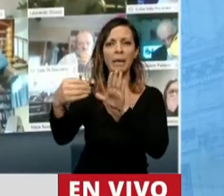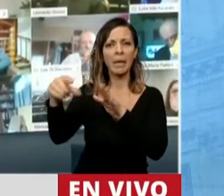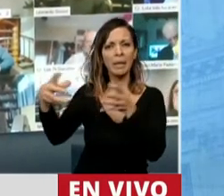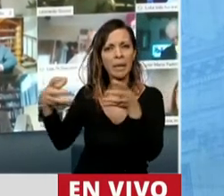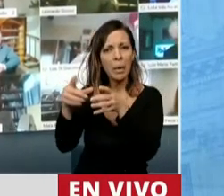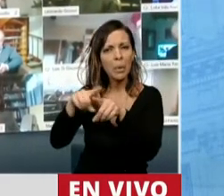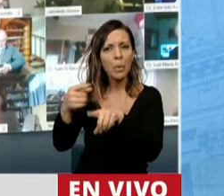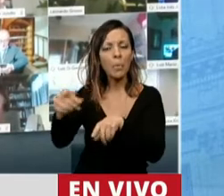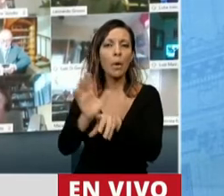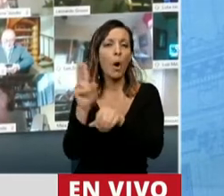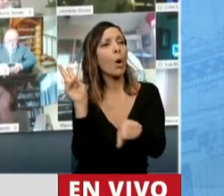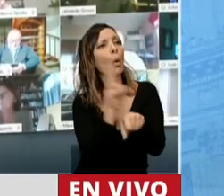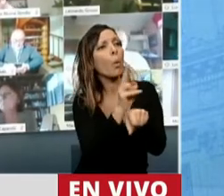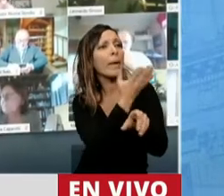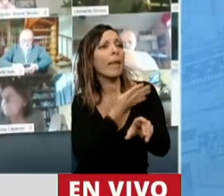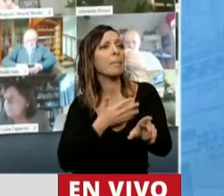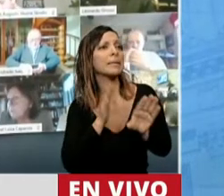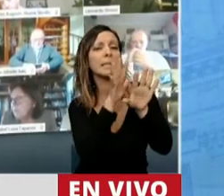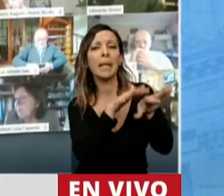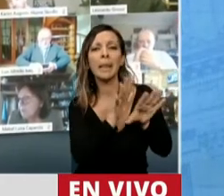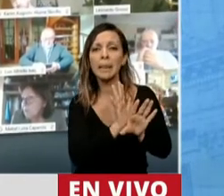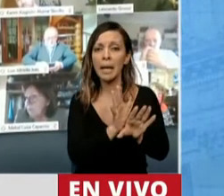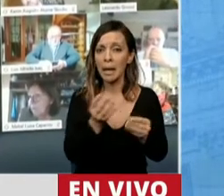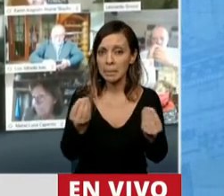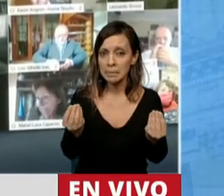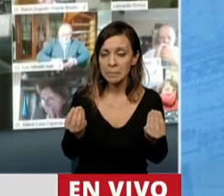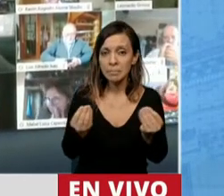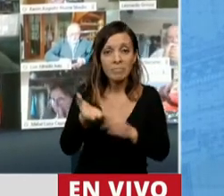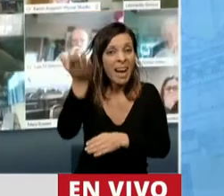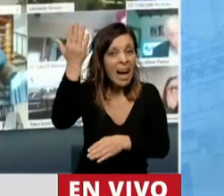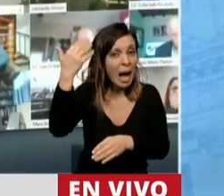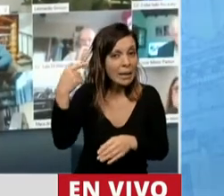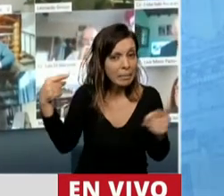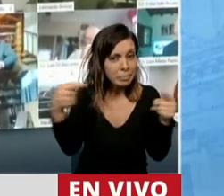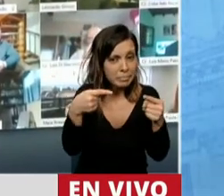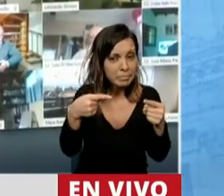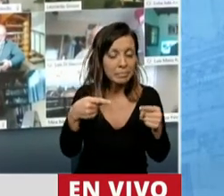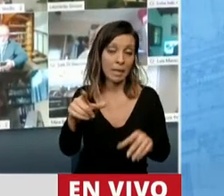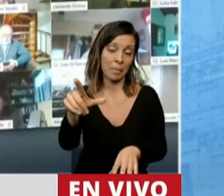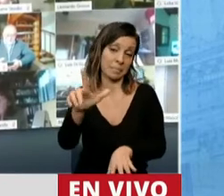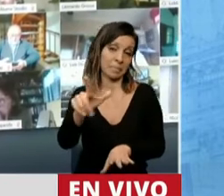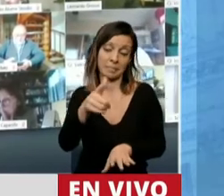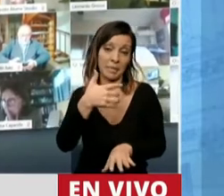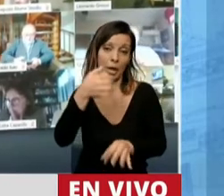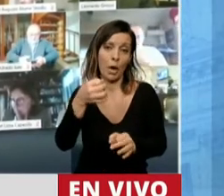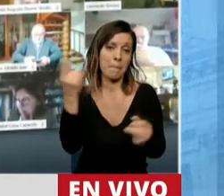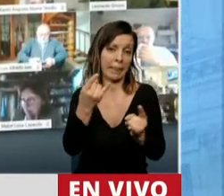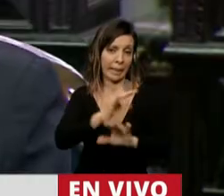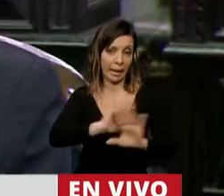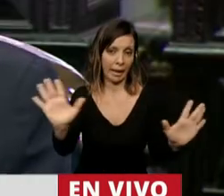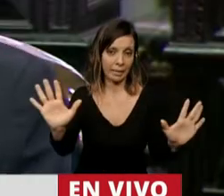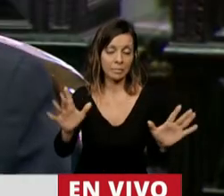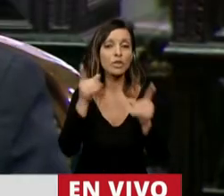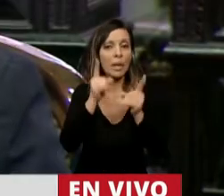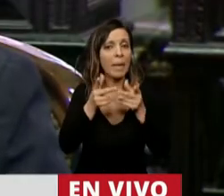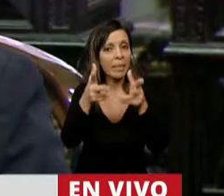propinante de cuidar a nuestro presidente de la Cámara en su momento, me parece una falta a la verdad. Y le voy a decir más,